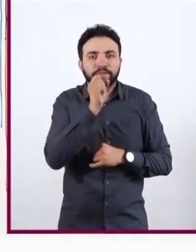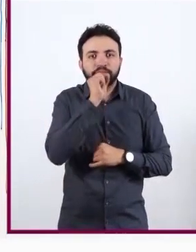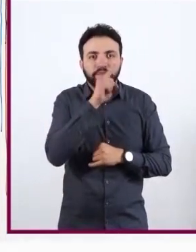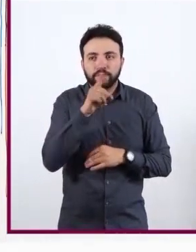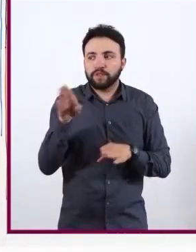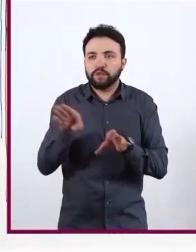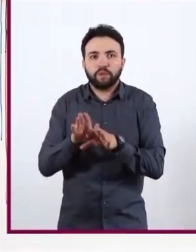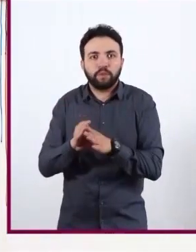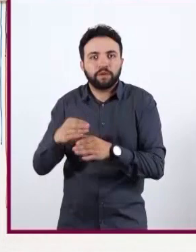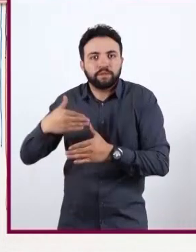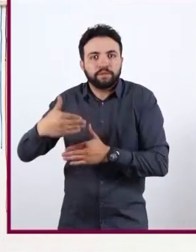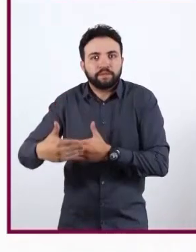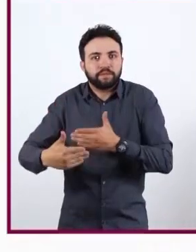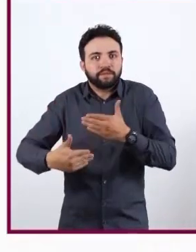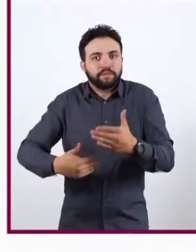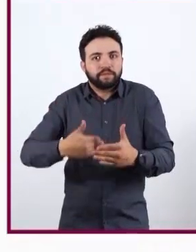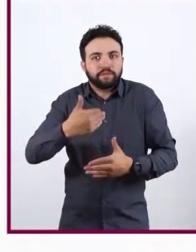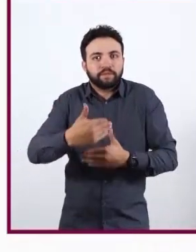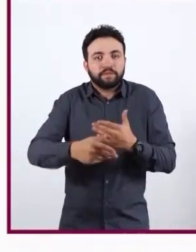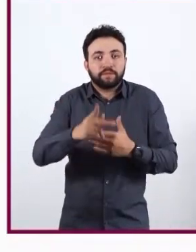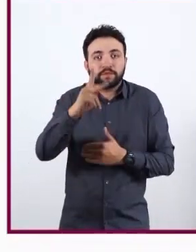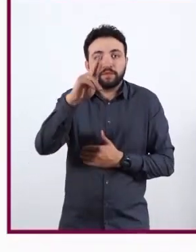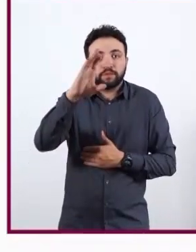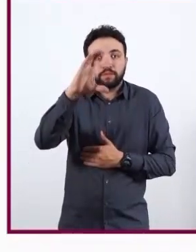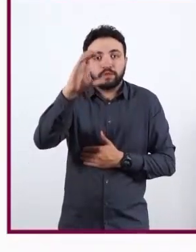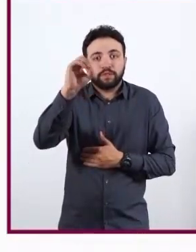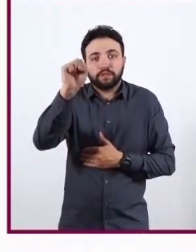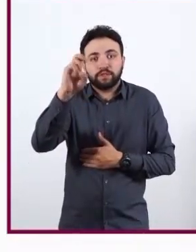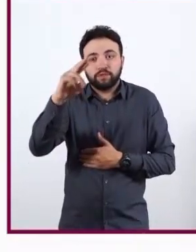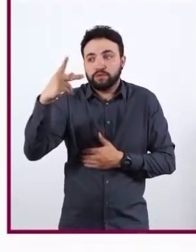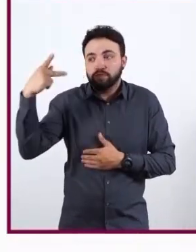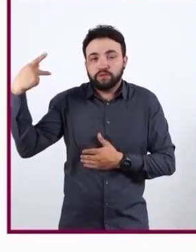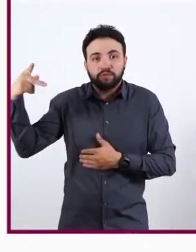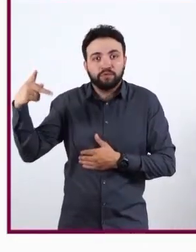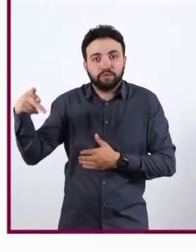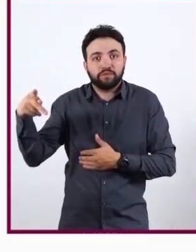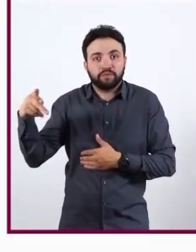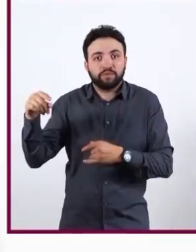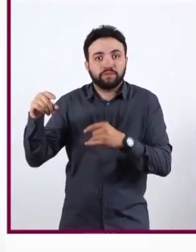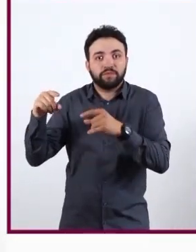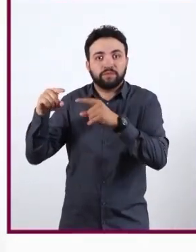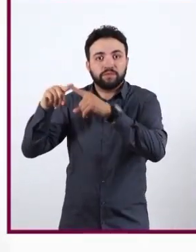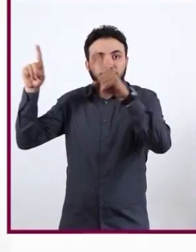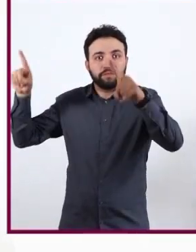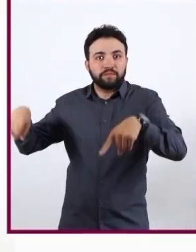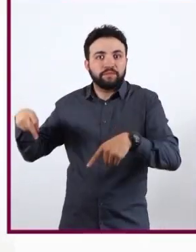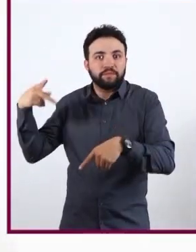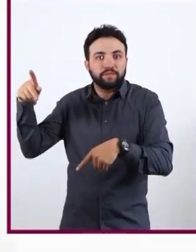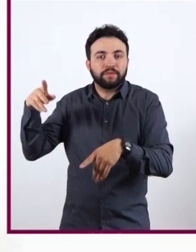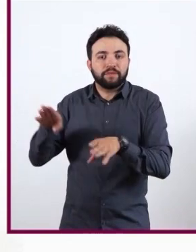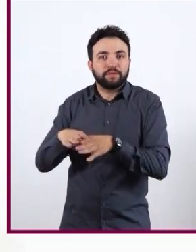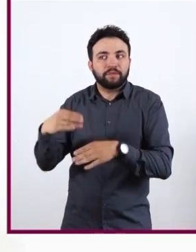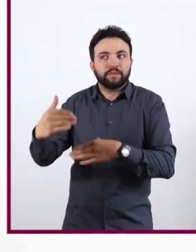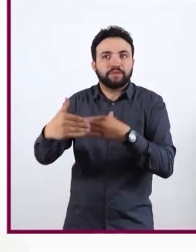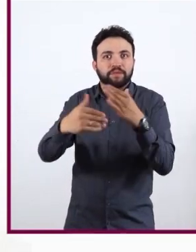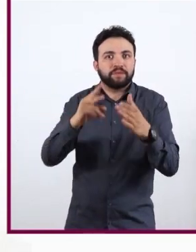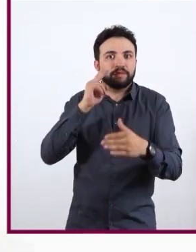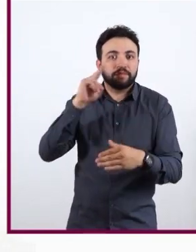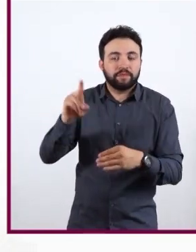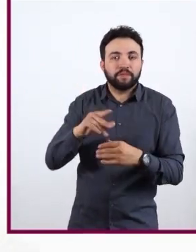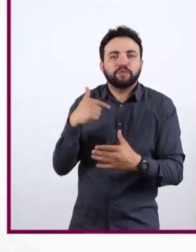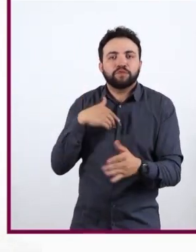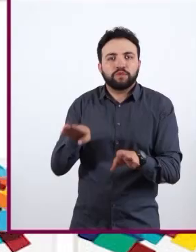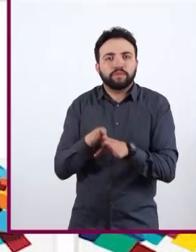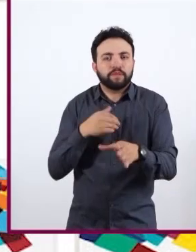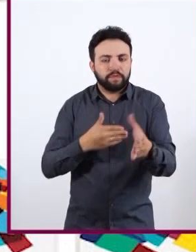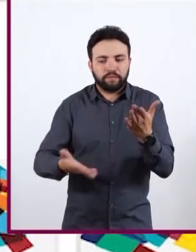el proceso es parte de la obra misma. Entonces, en muchas de mis exposiciones, lo que comparto con